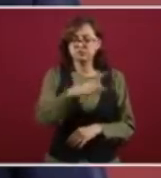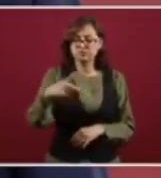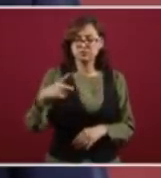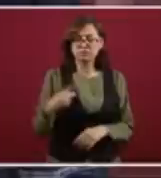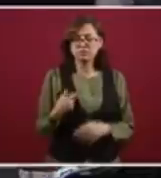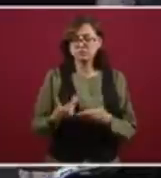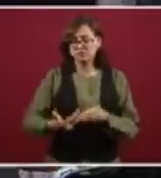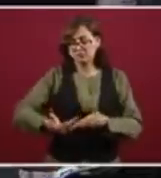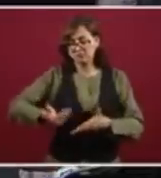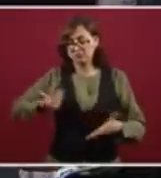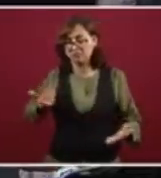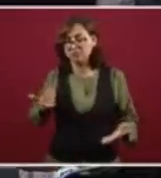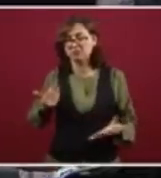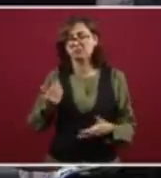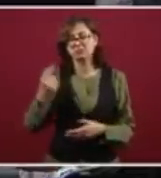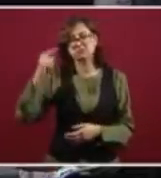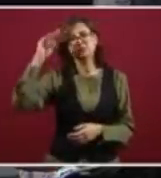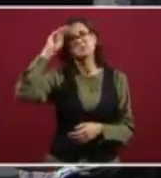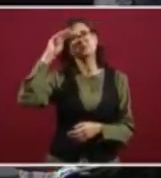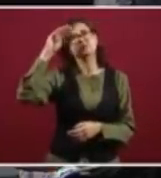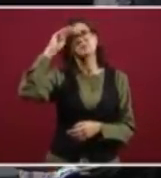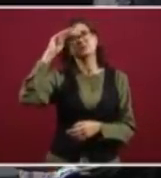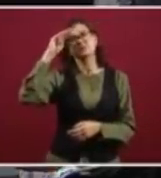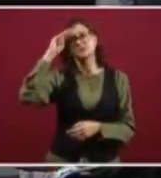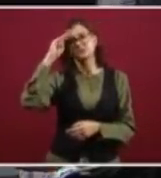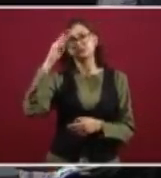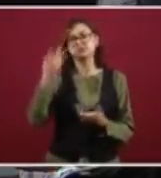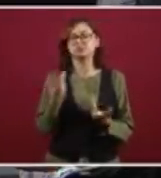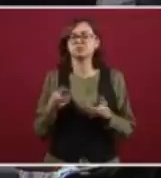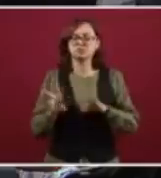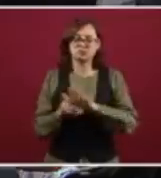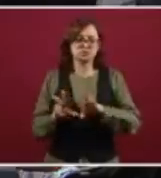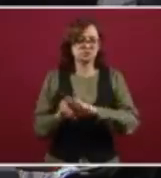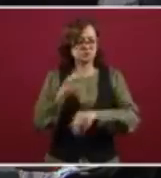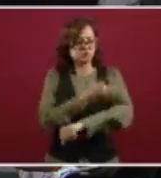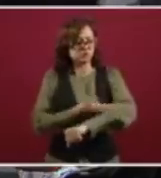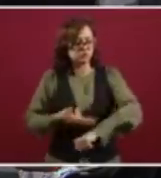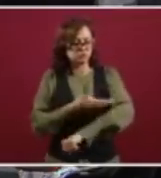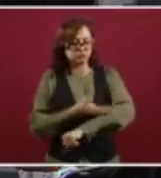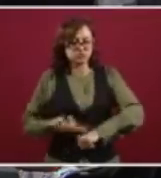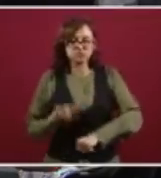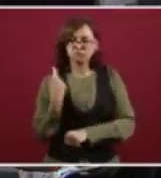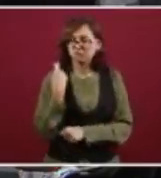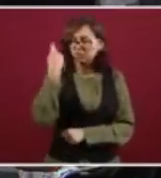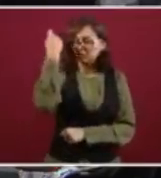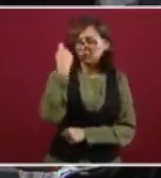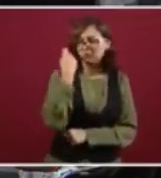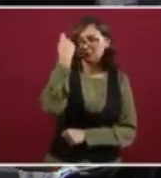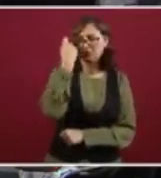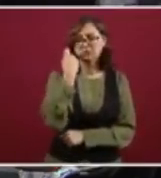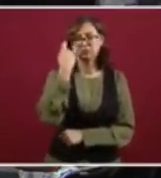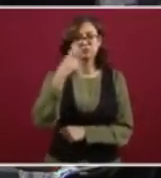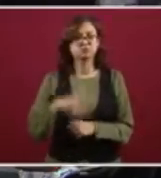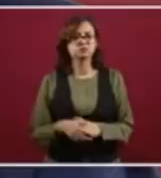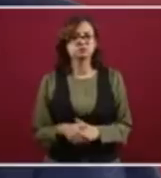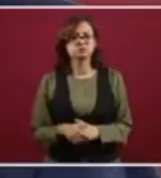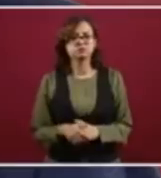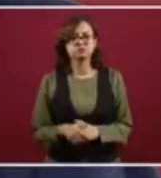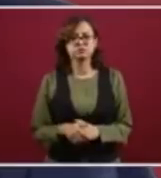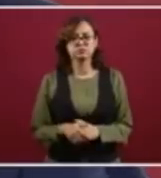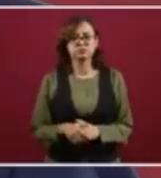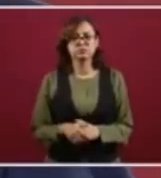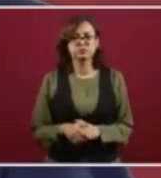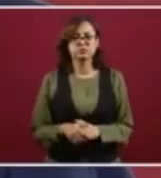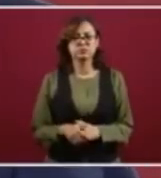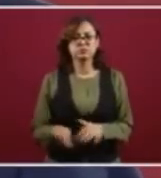un mecanismo de reestructuración de pensiones, de